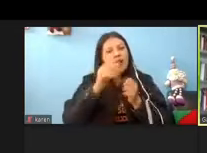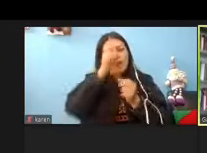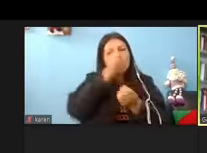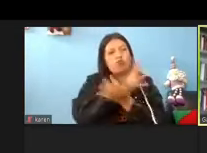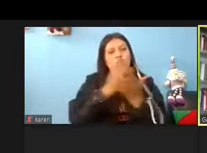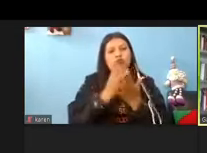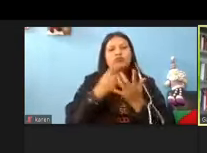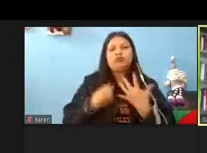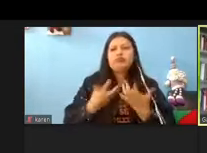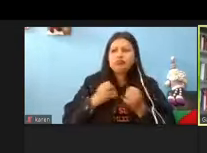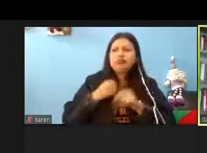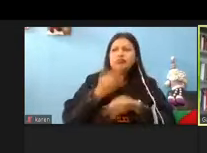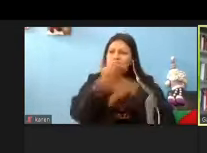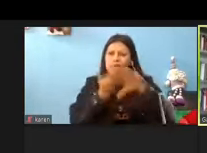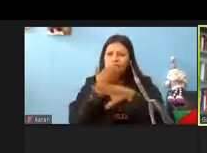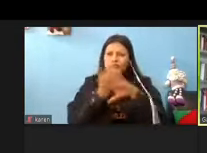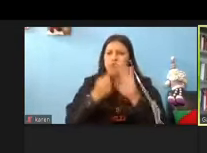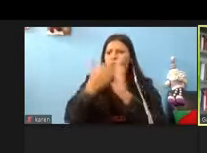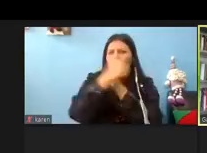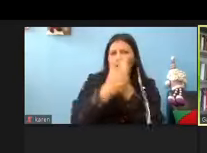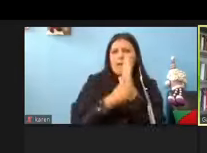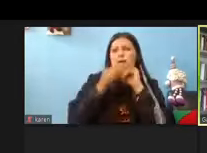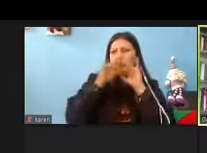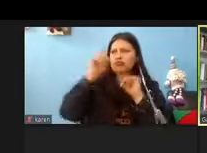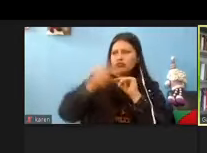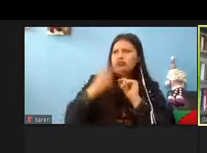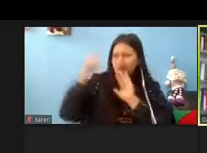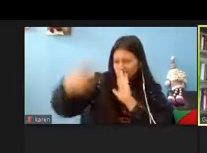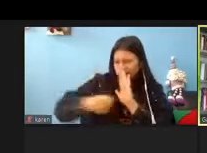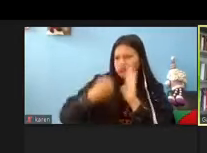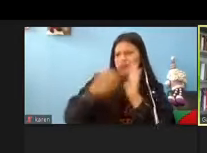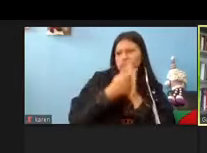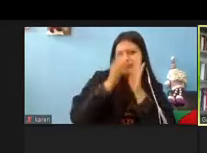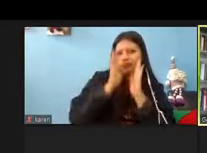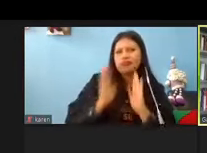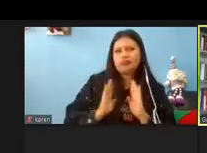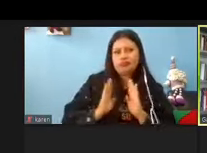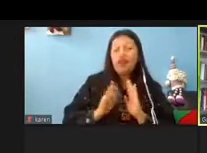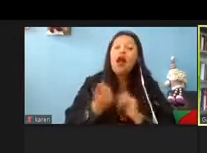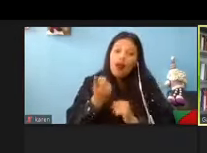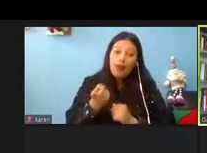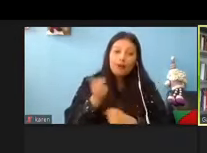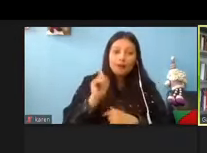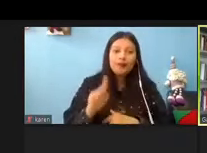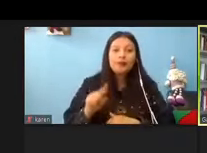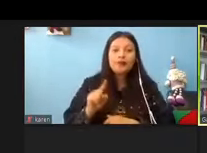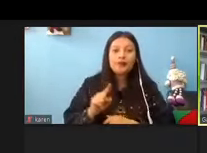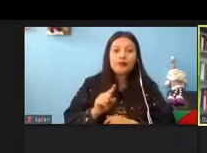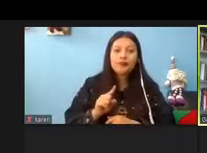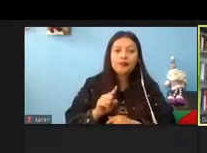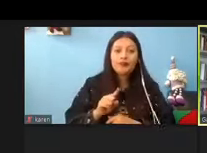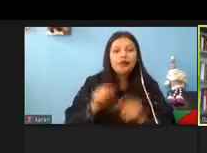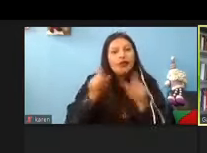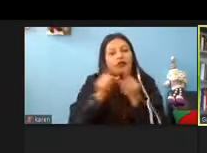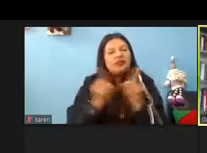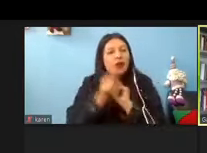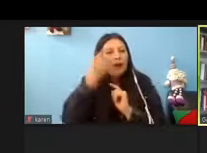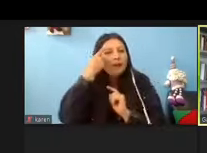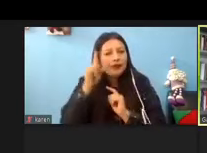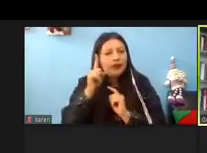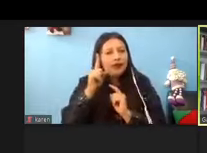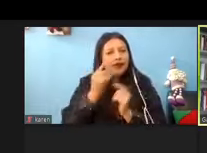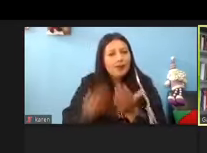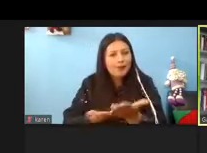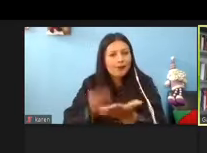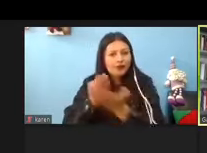lugar en la agenda pública. Y en ese sentido hubo también lugar para